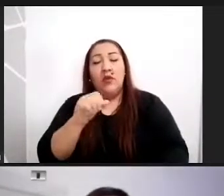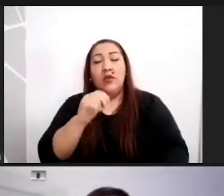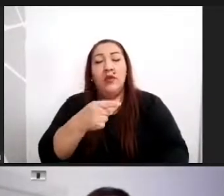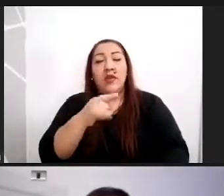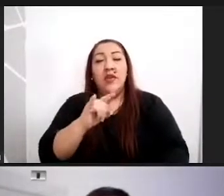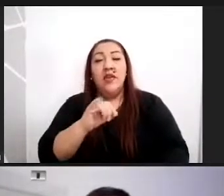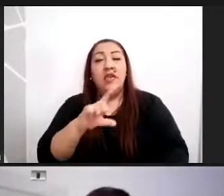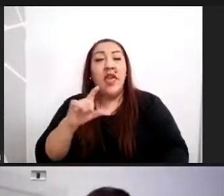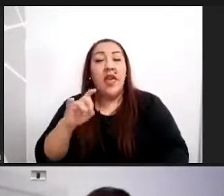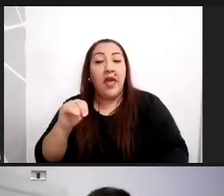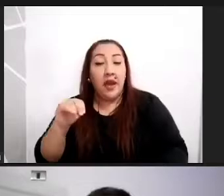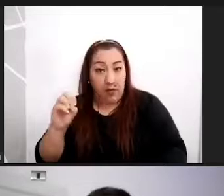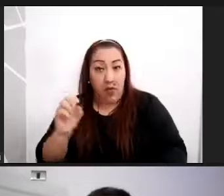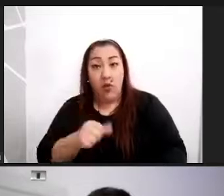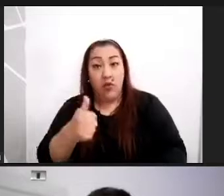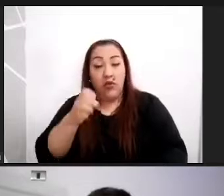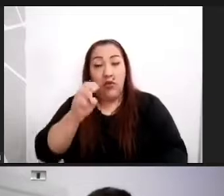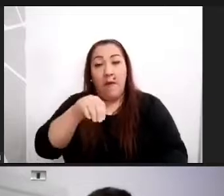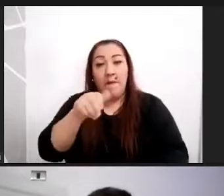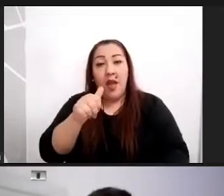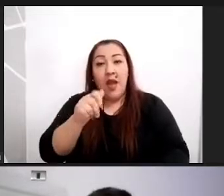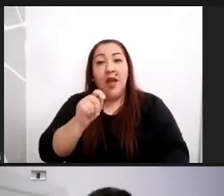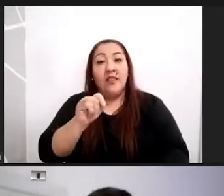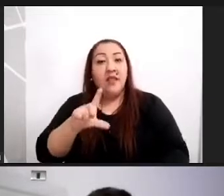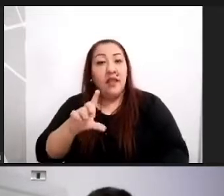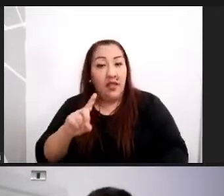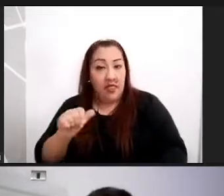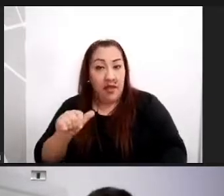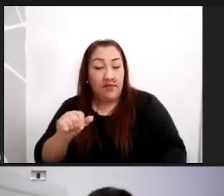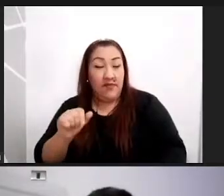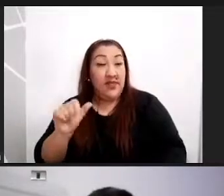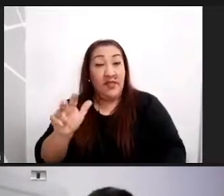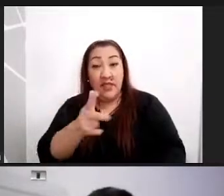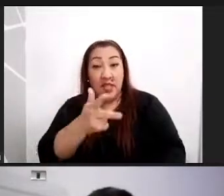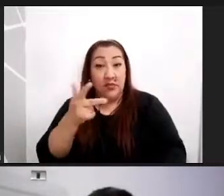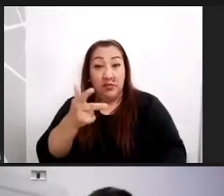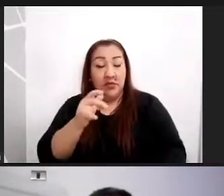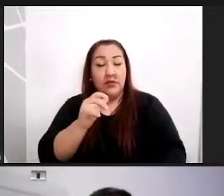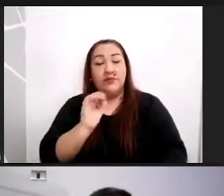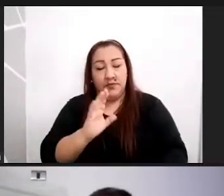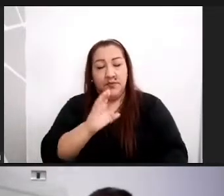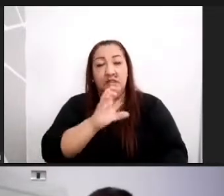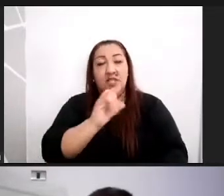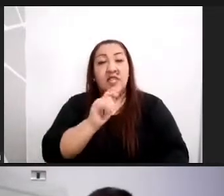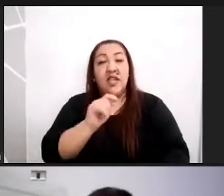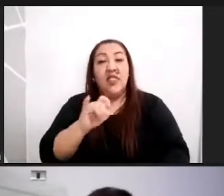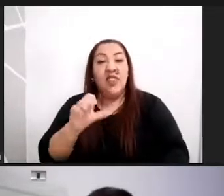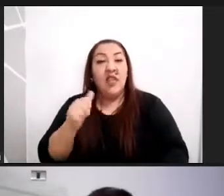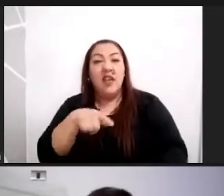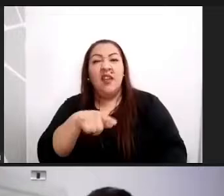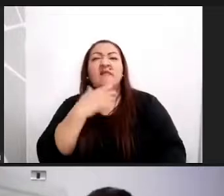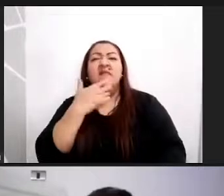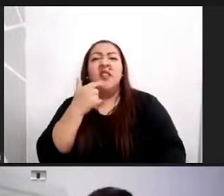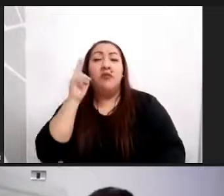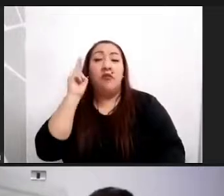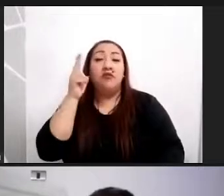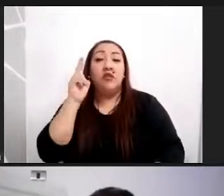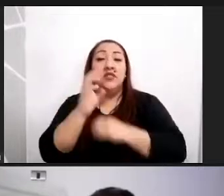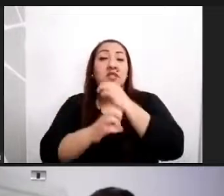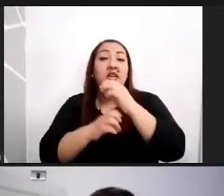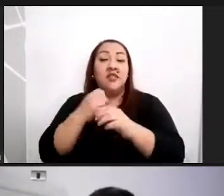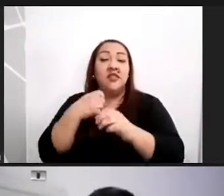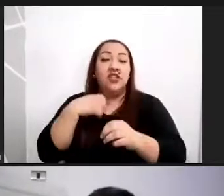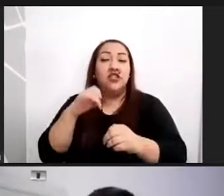y Matilde Ureta de Kaplansky. Cynthia Sambor es profesora principal de Ciencias Sociales y